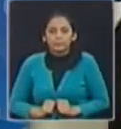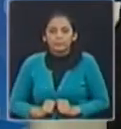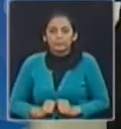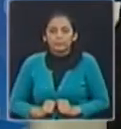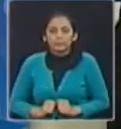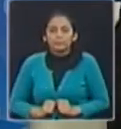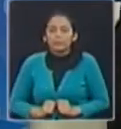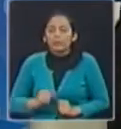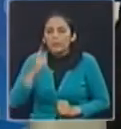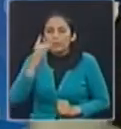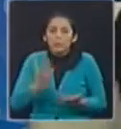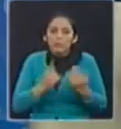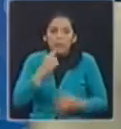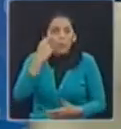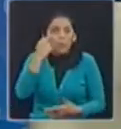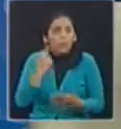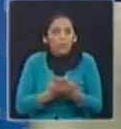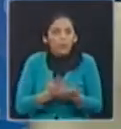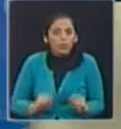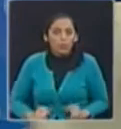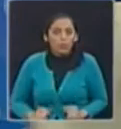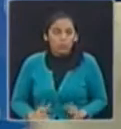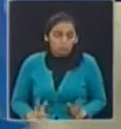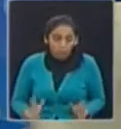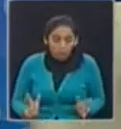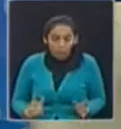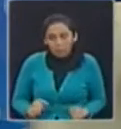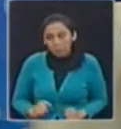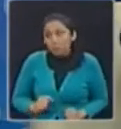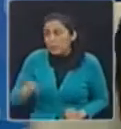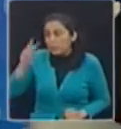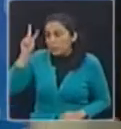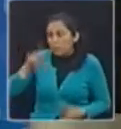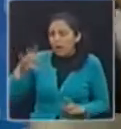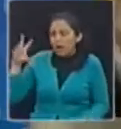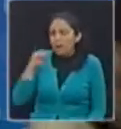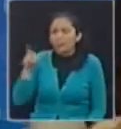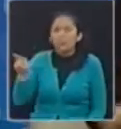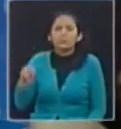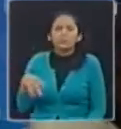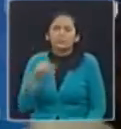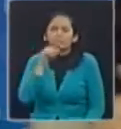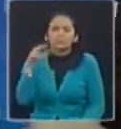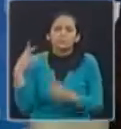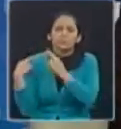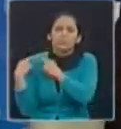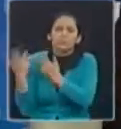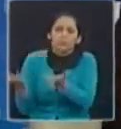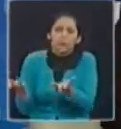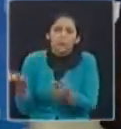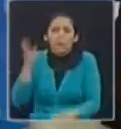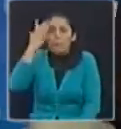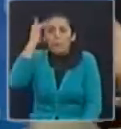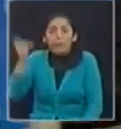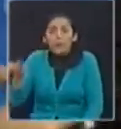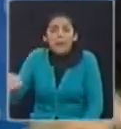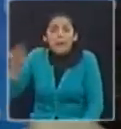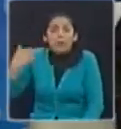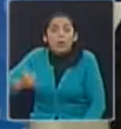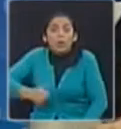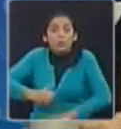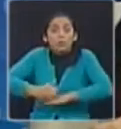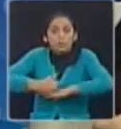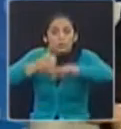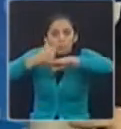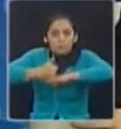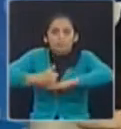incapaz. Cuando se le encarga desde la presidencia de la República que supervigile los sectores estratégicos, determinemos